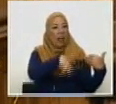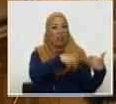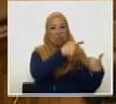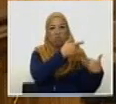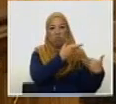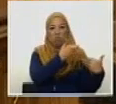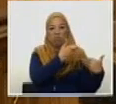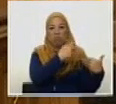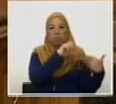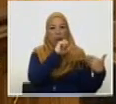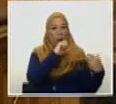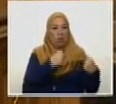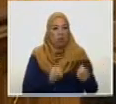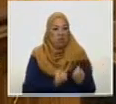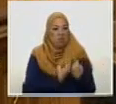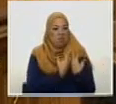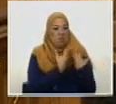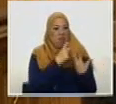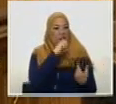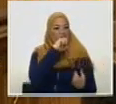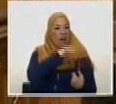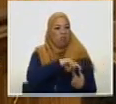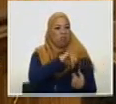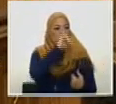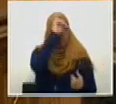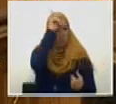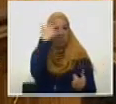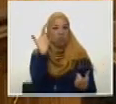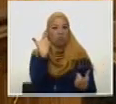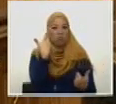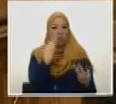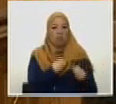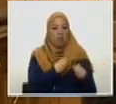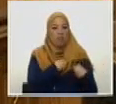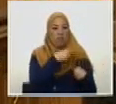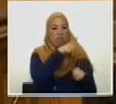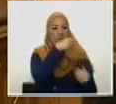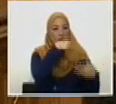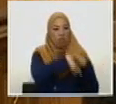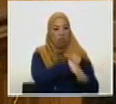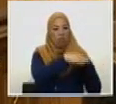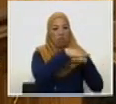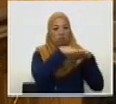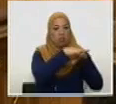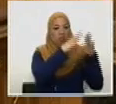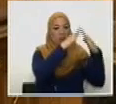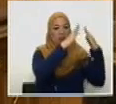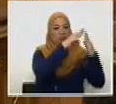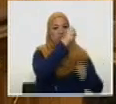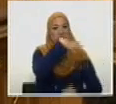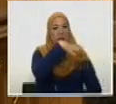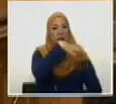ese gusano, ese espíritu, ese demonio que convive allí, en la Casa Blanca,